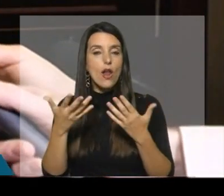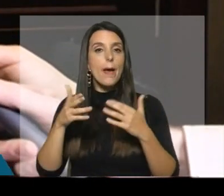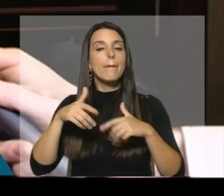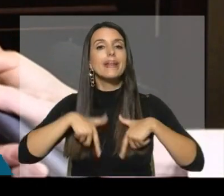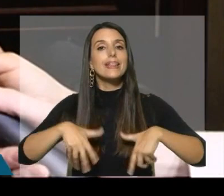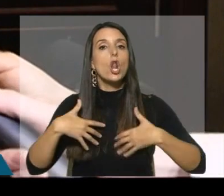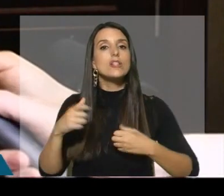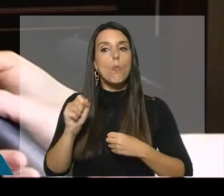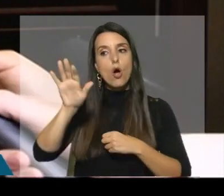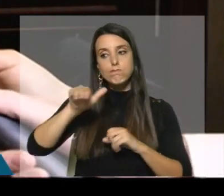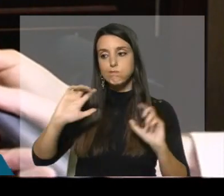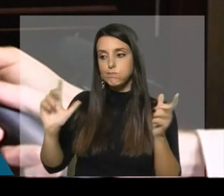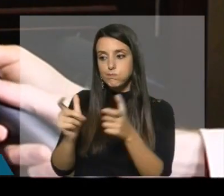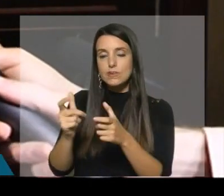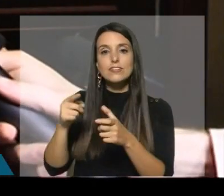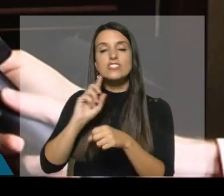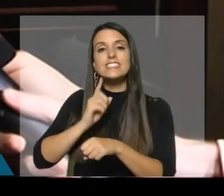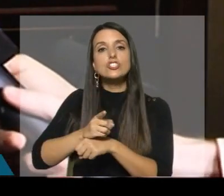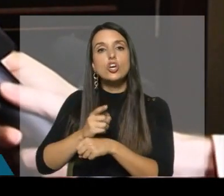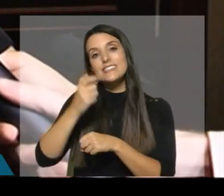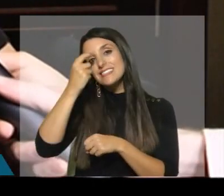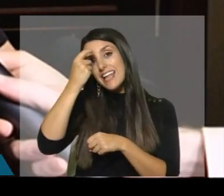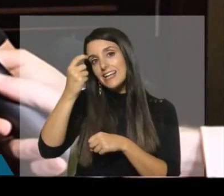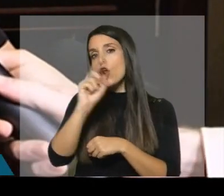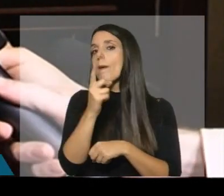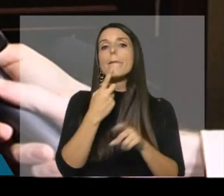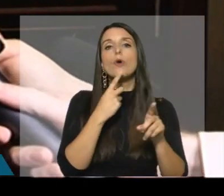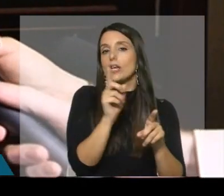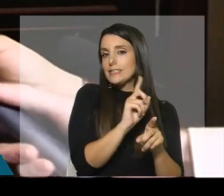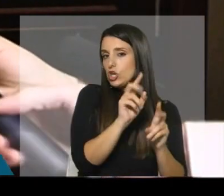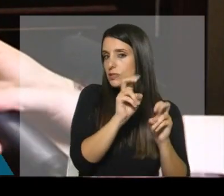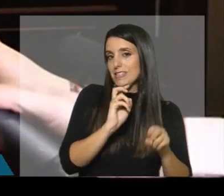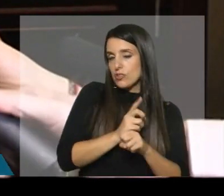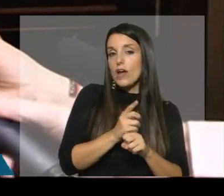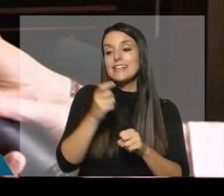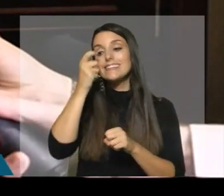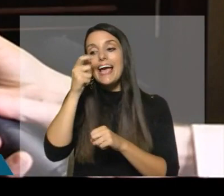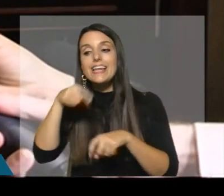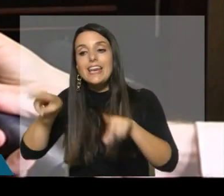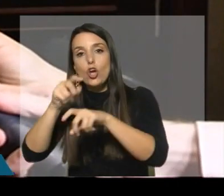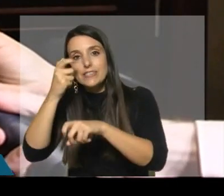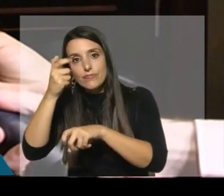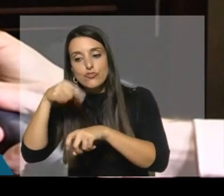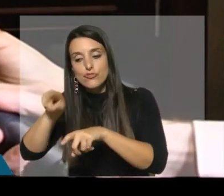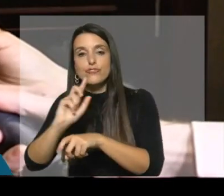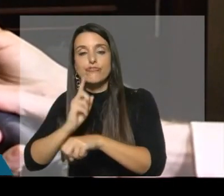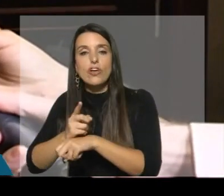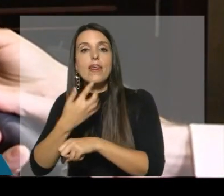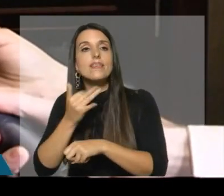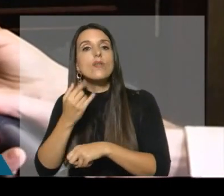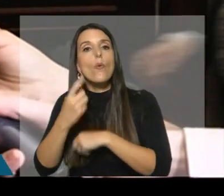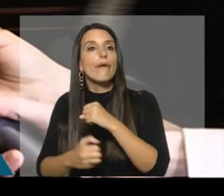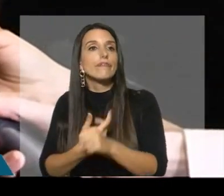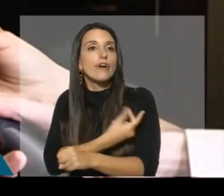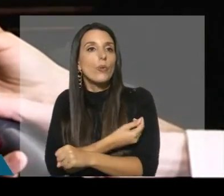Ministerio de Salud Pública, porque es una decisión técnica y no política, si decide que hay que hacer refuerzos anuales de